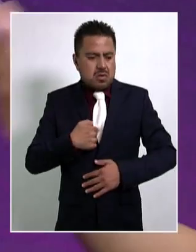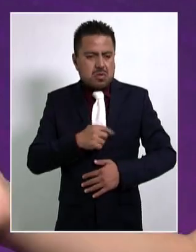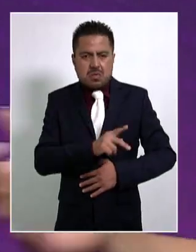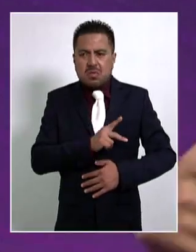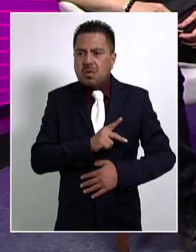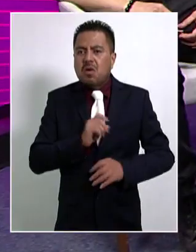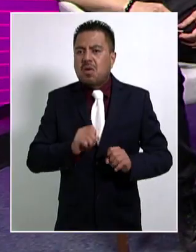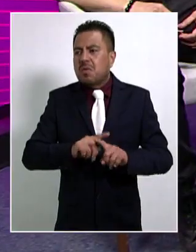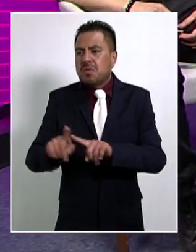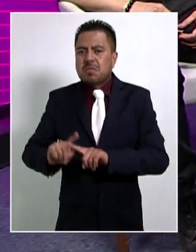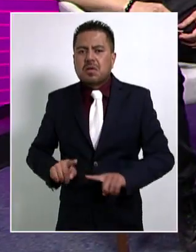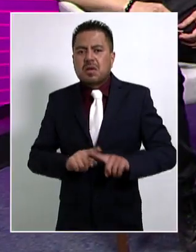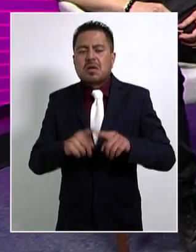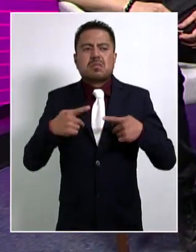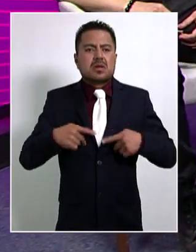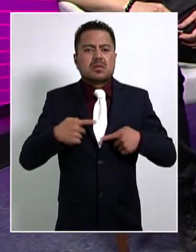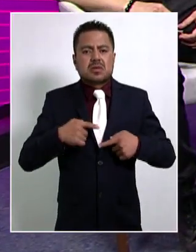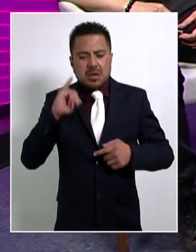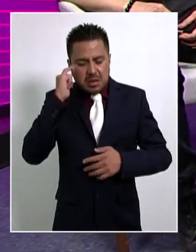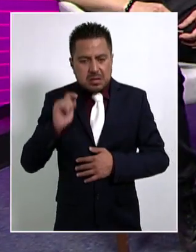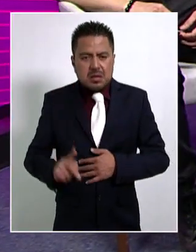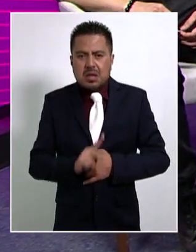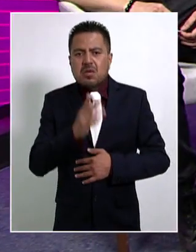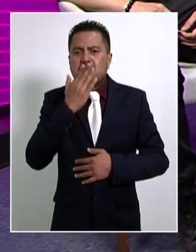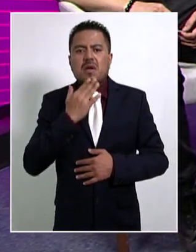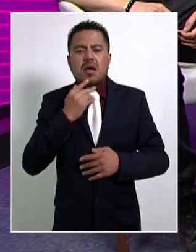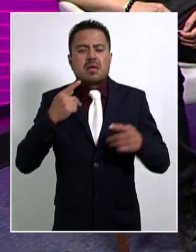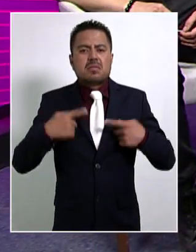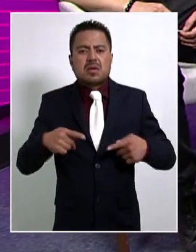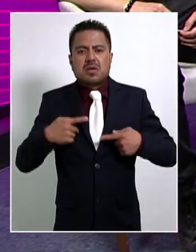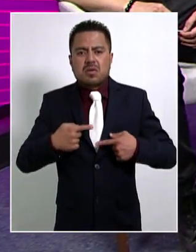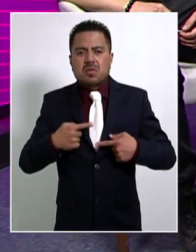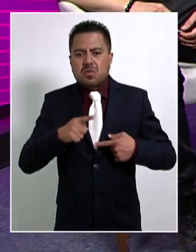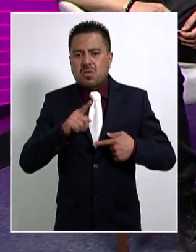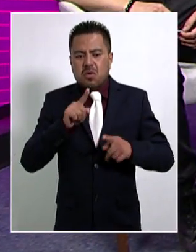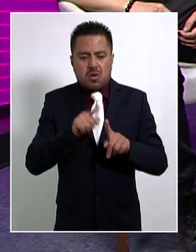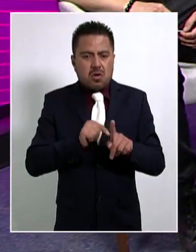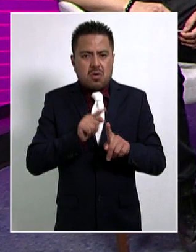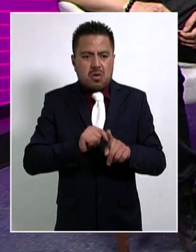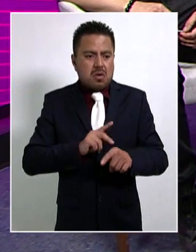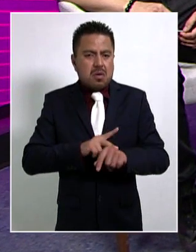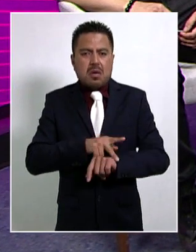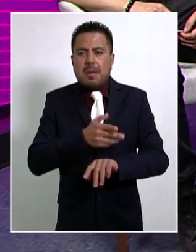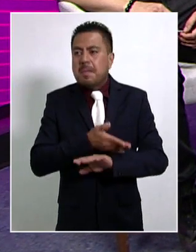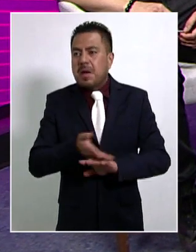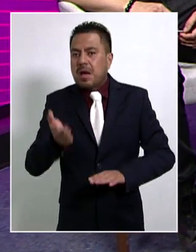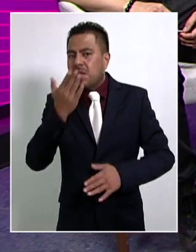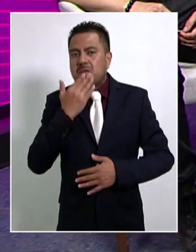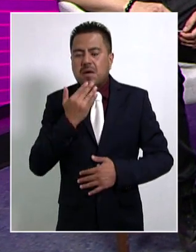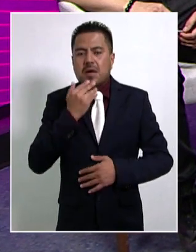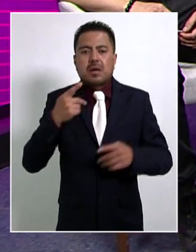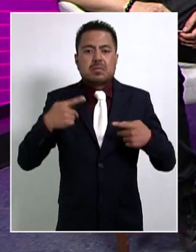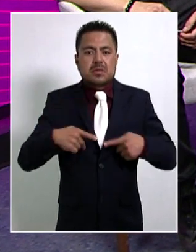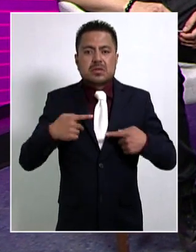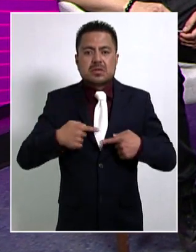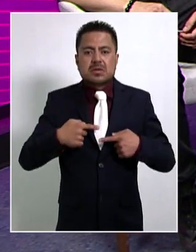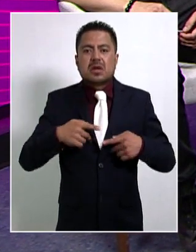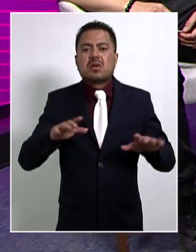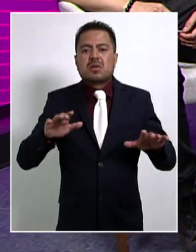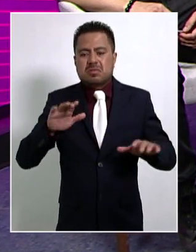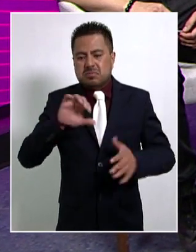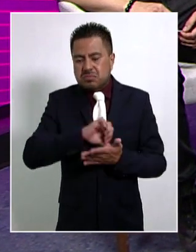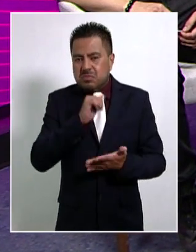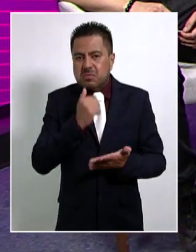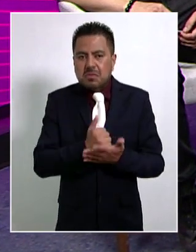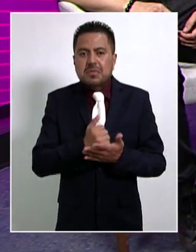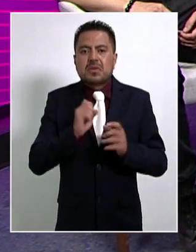son diversas, para las personas indígenas, para las personas de un color no blanco, para las personas de talla pequeña,